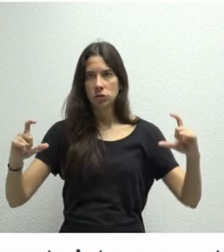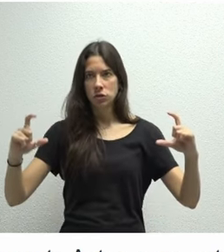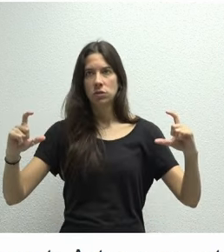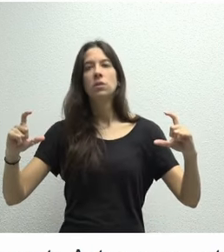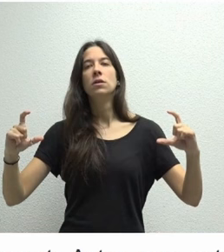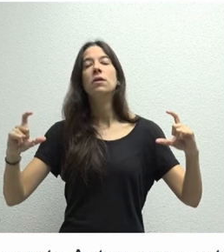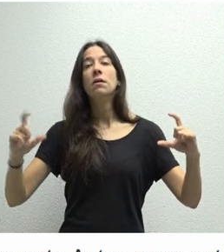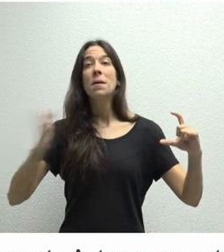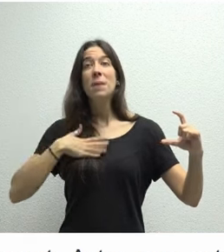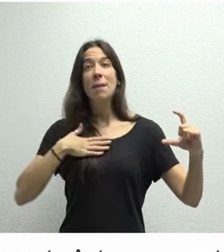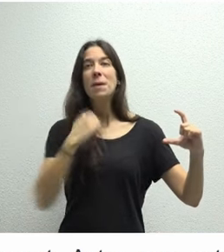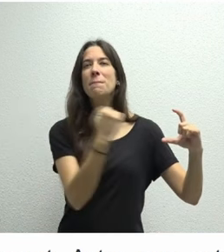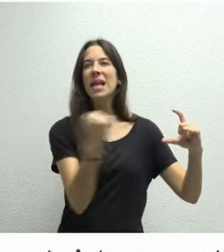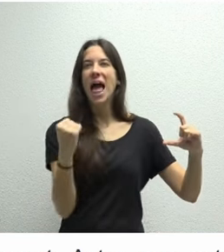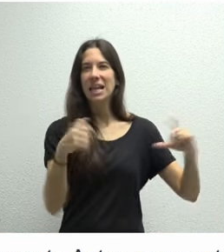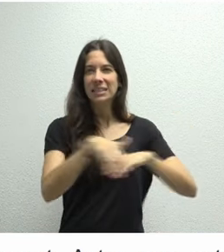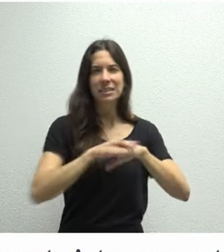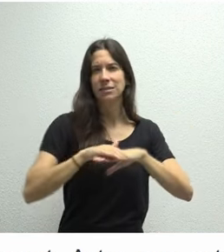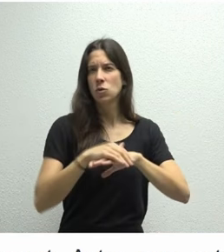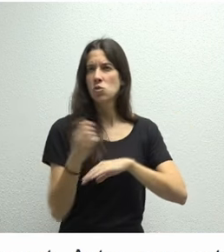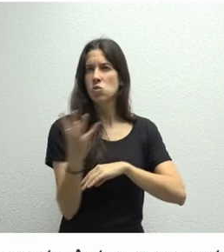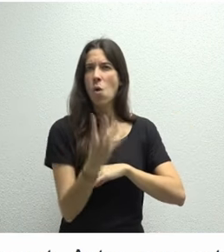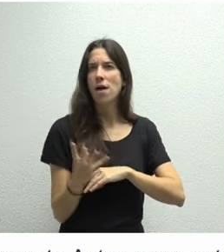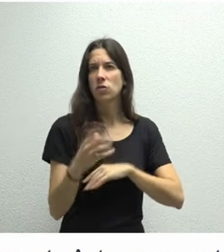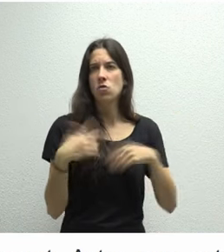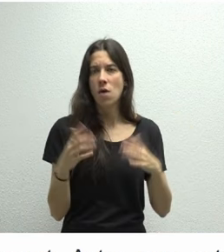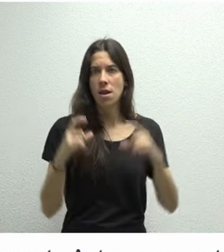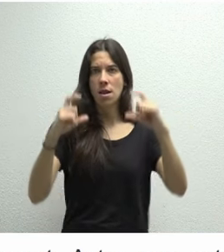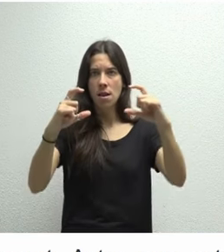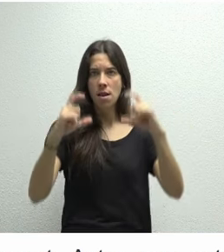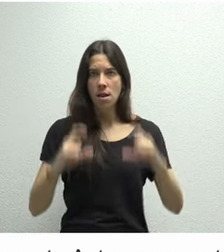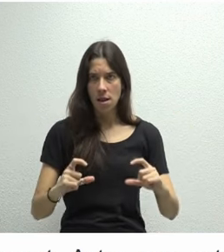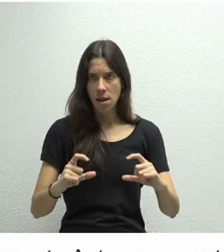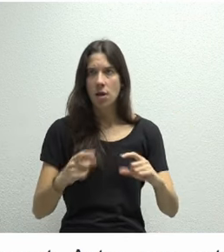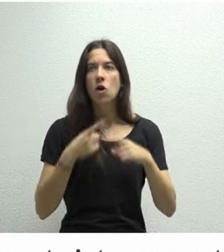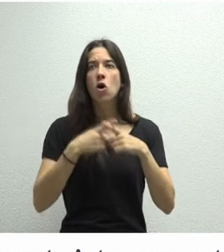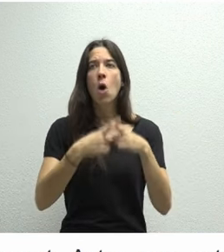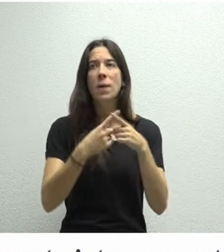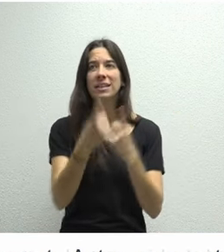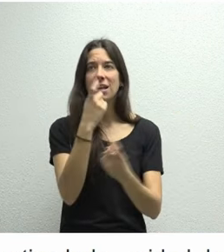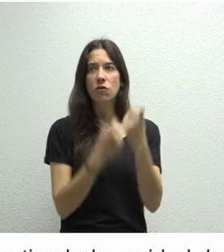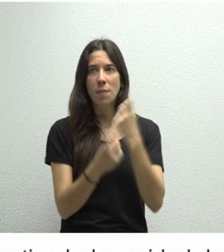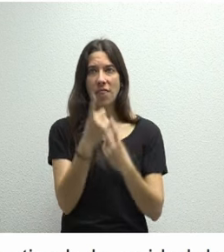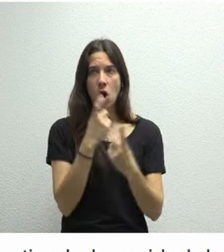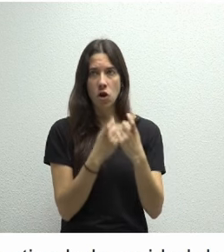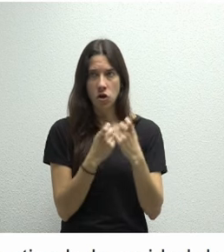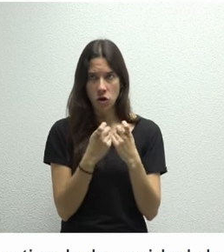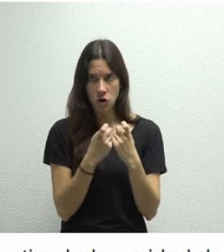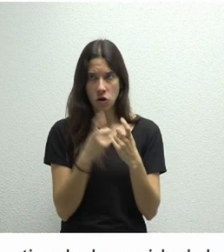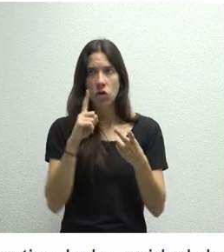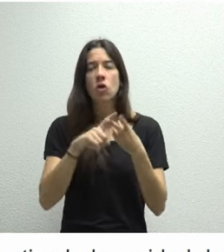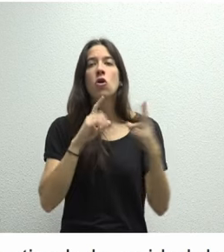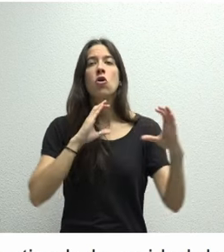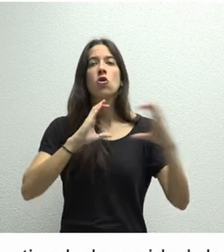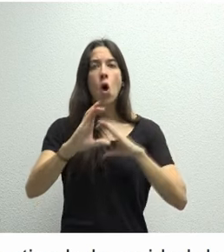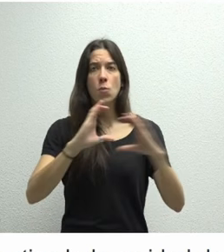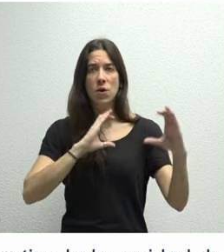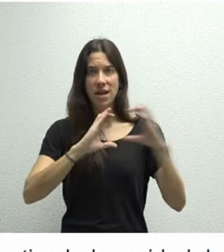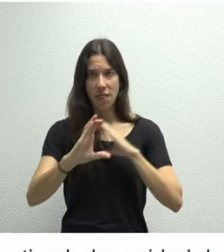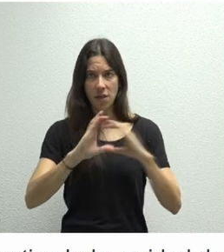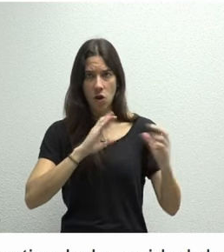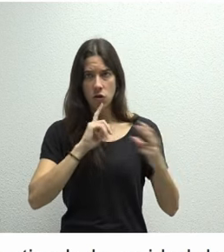nuestro proyecto han sido eh compartir información la comunicación